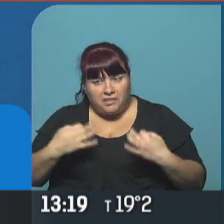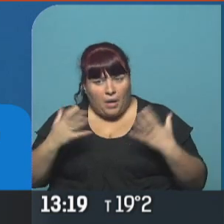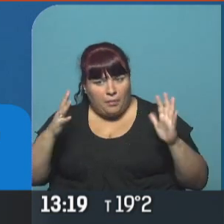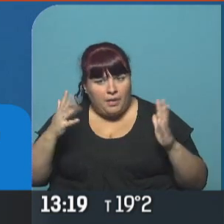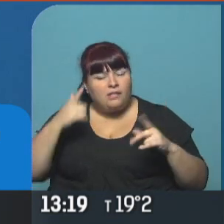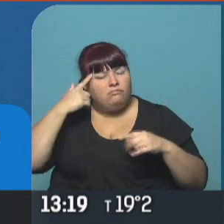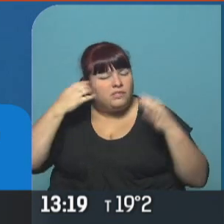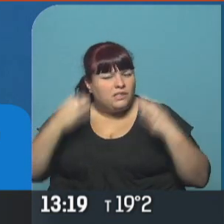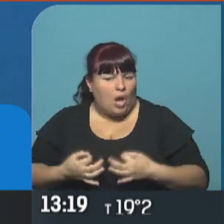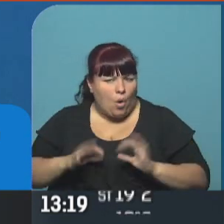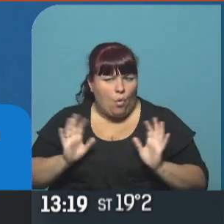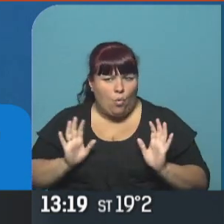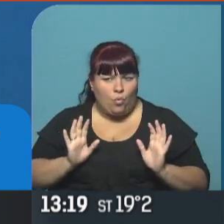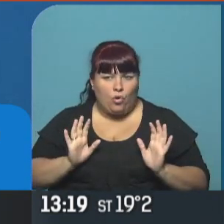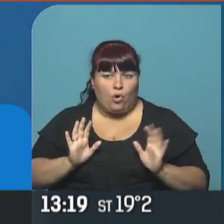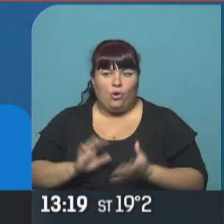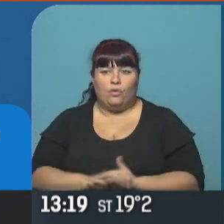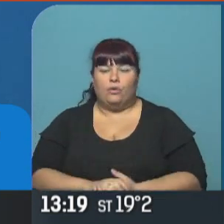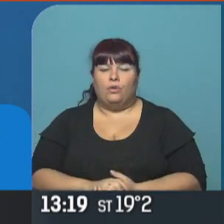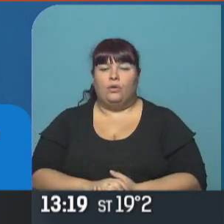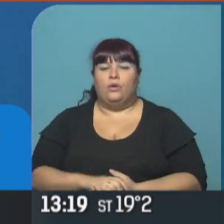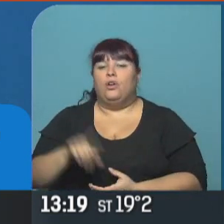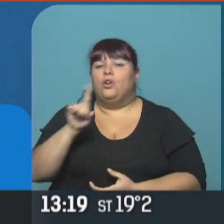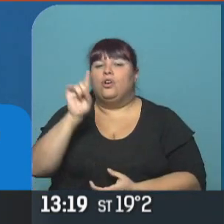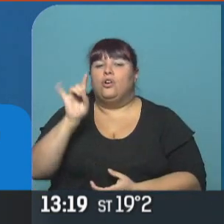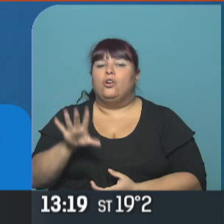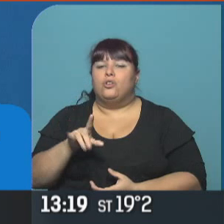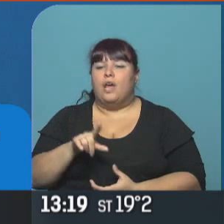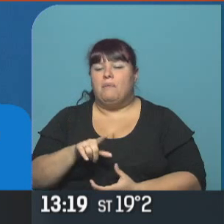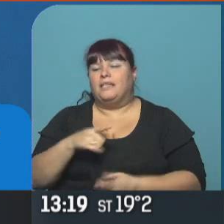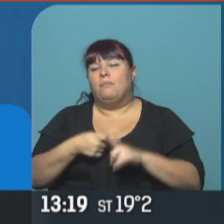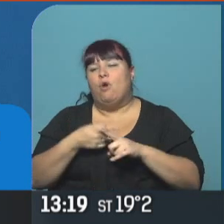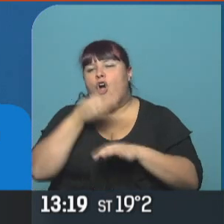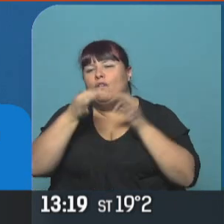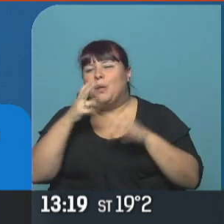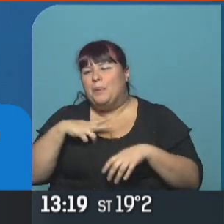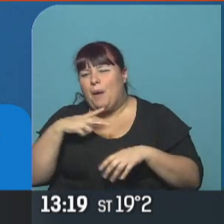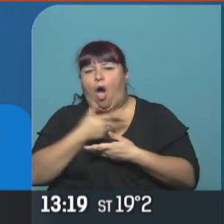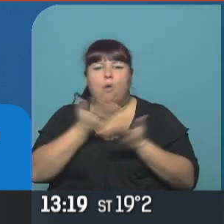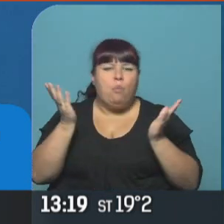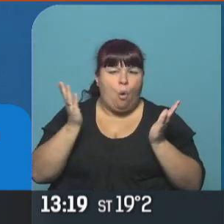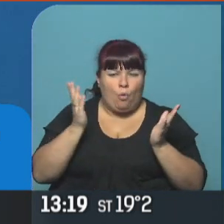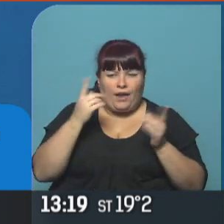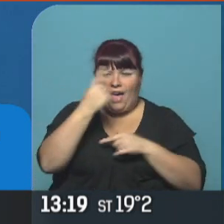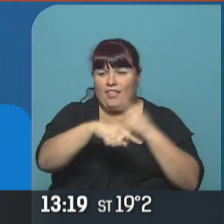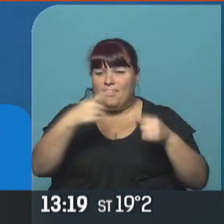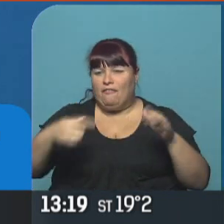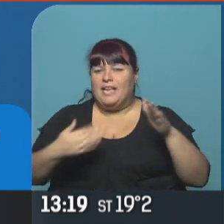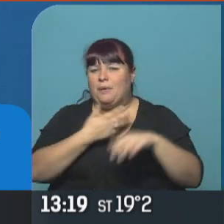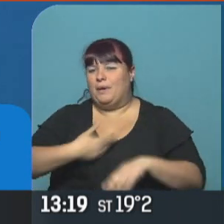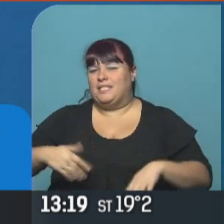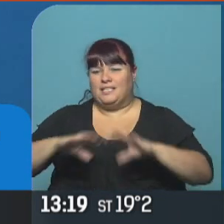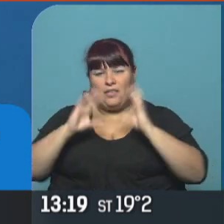Están convencidos que no solamente por conversaciones privadas y públicas con diferentes líderes a